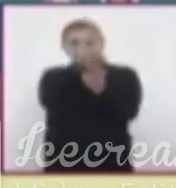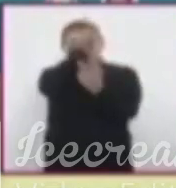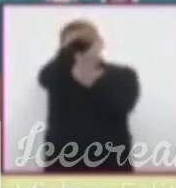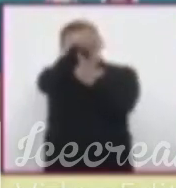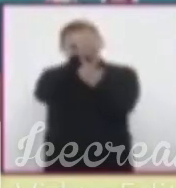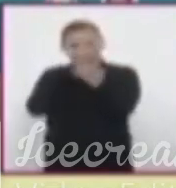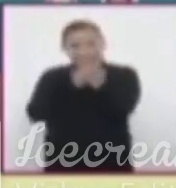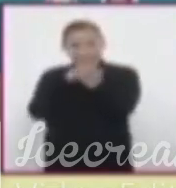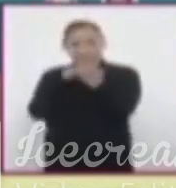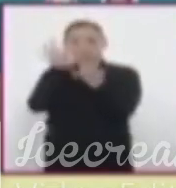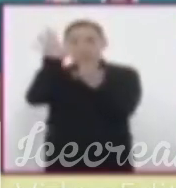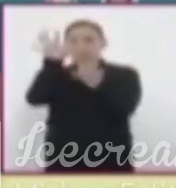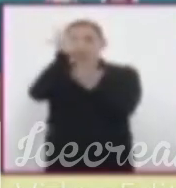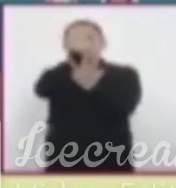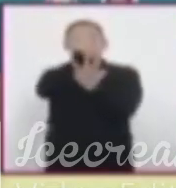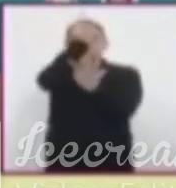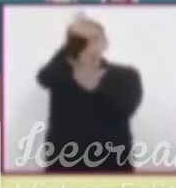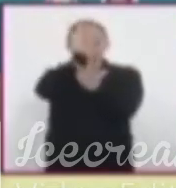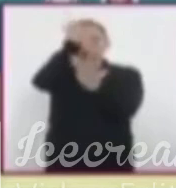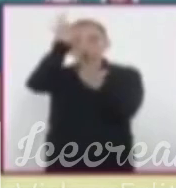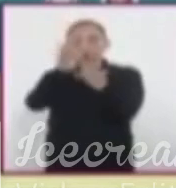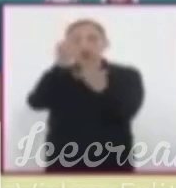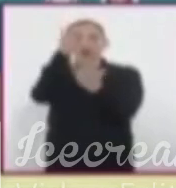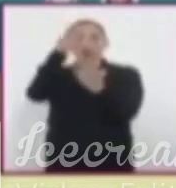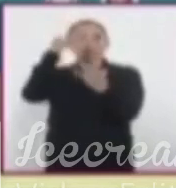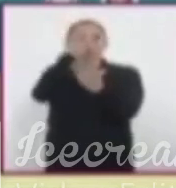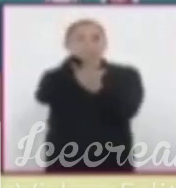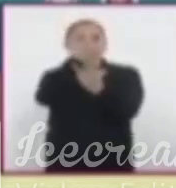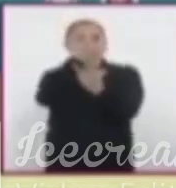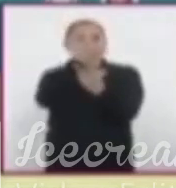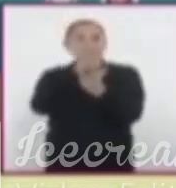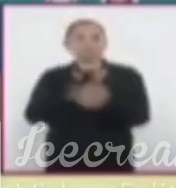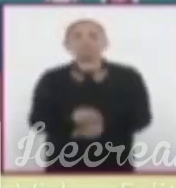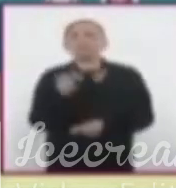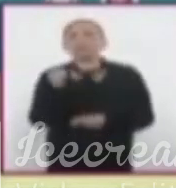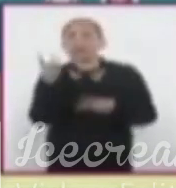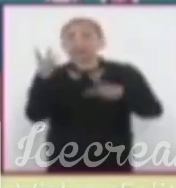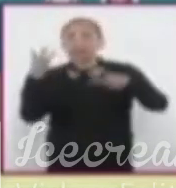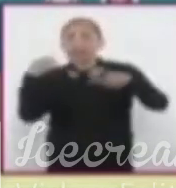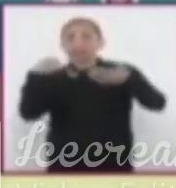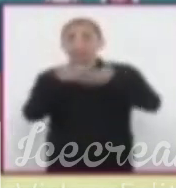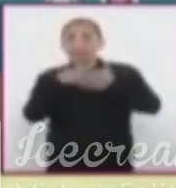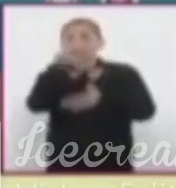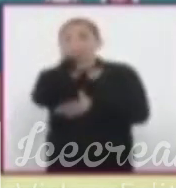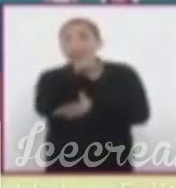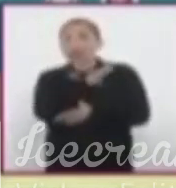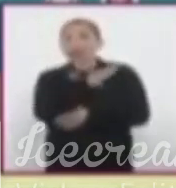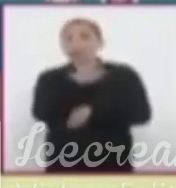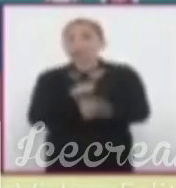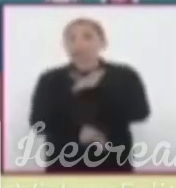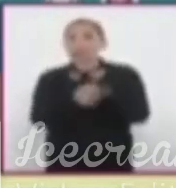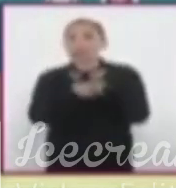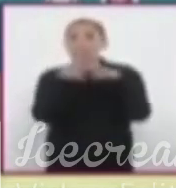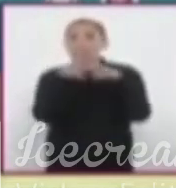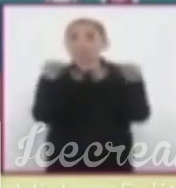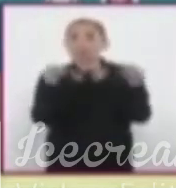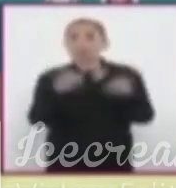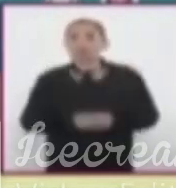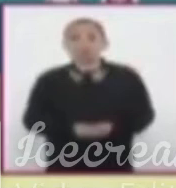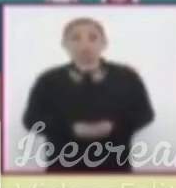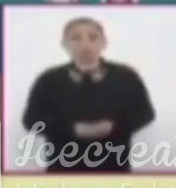entonces 50% son 3,000. Significa que 3,000 lenguas se encuentran en peligro de